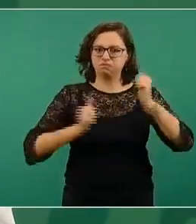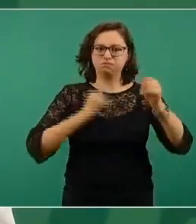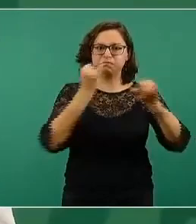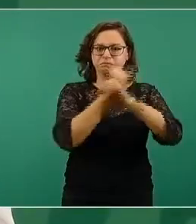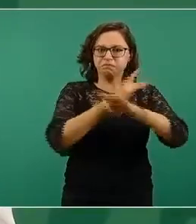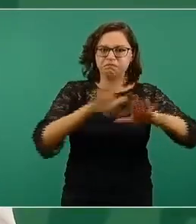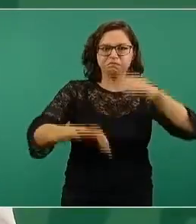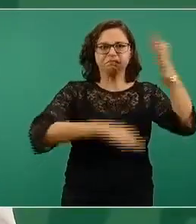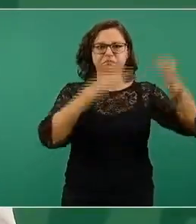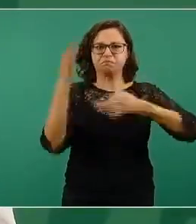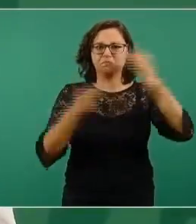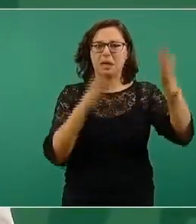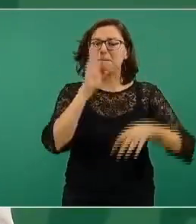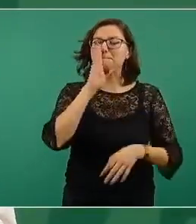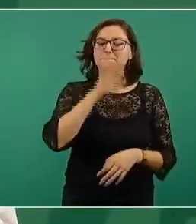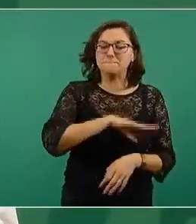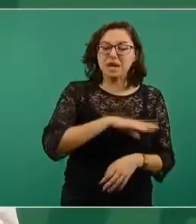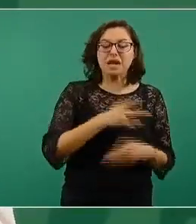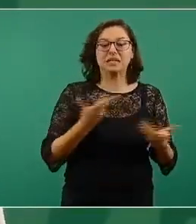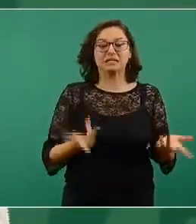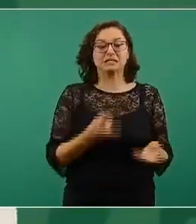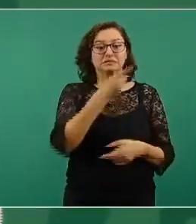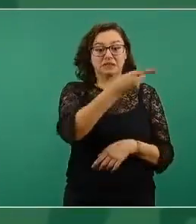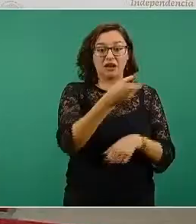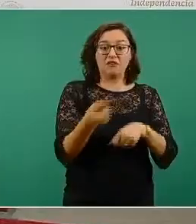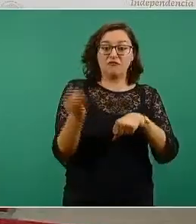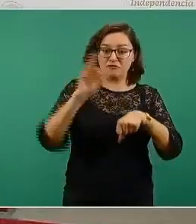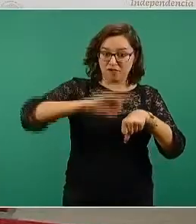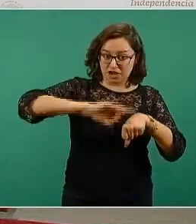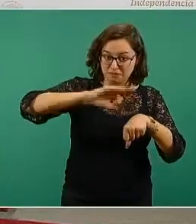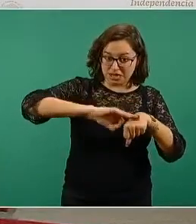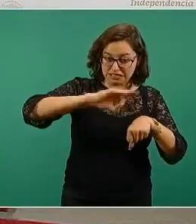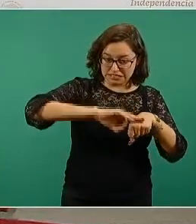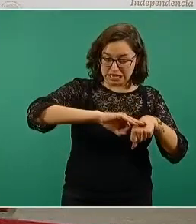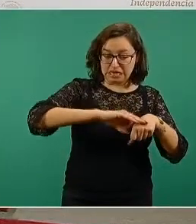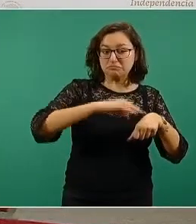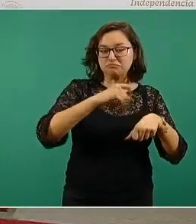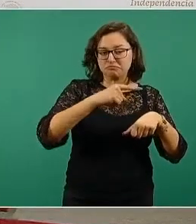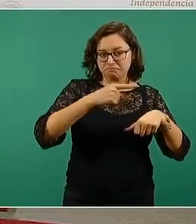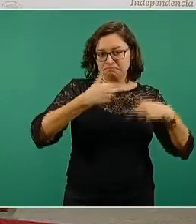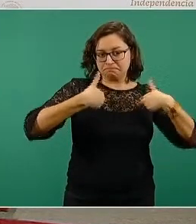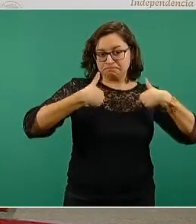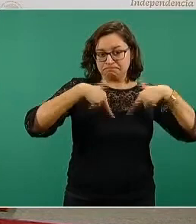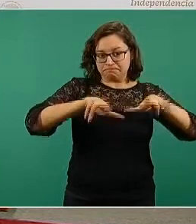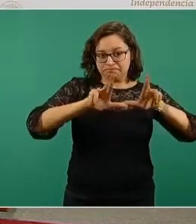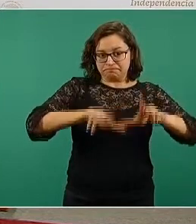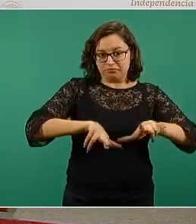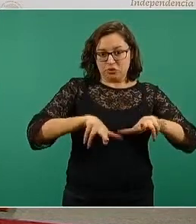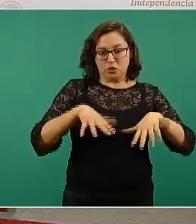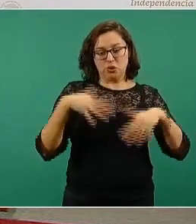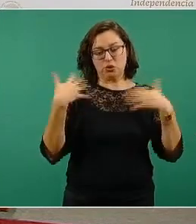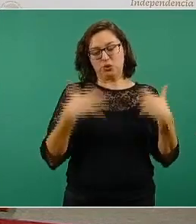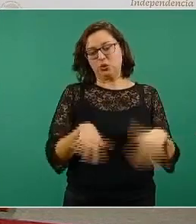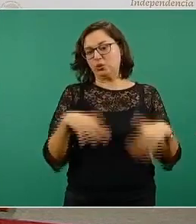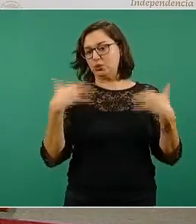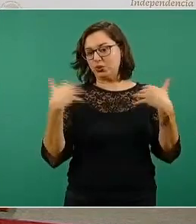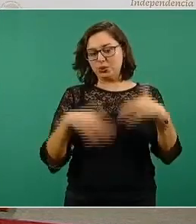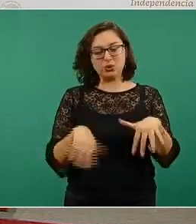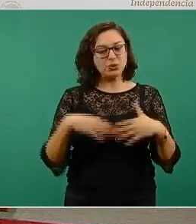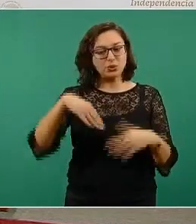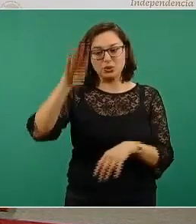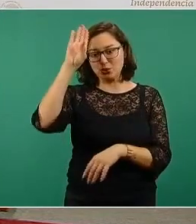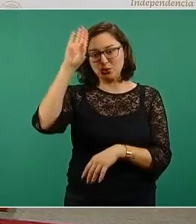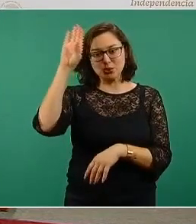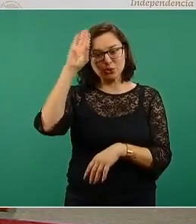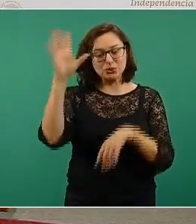Los intermediarios de la industria farmacéutica, no los productores, generalmente son los intermediarios, como ya lo hemos destacado.